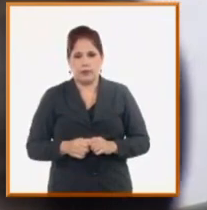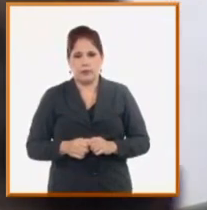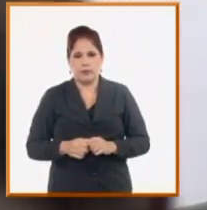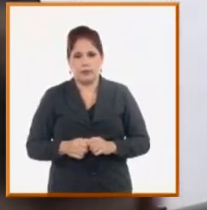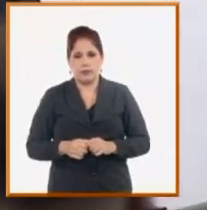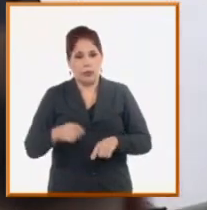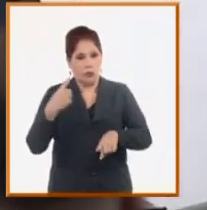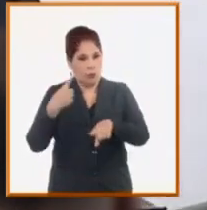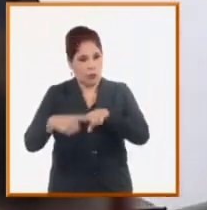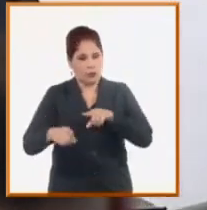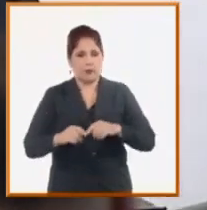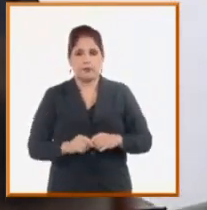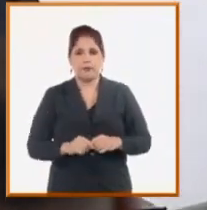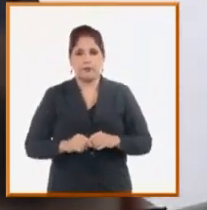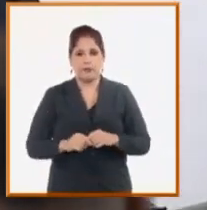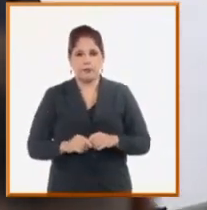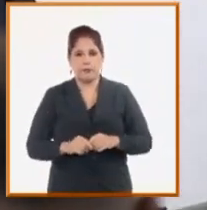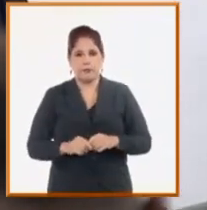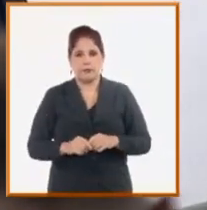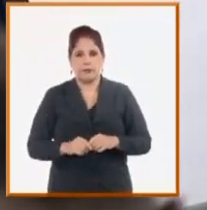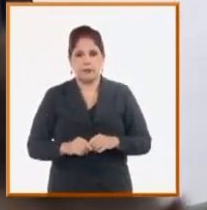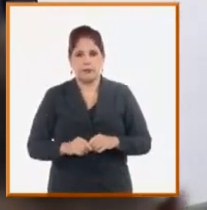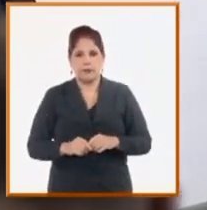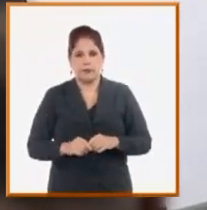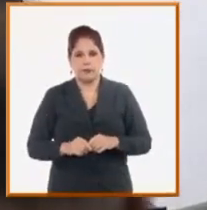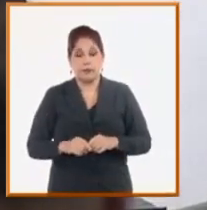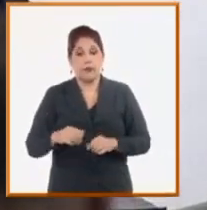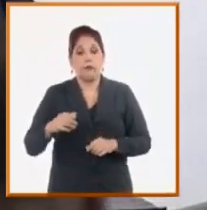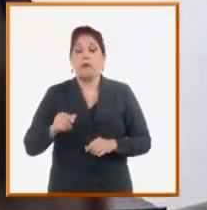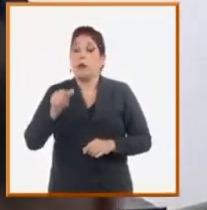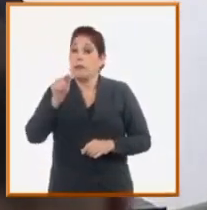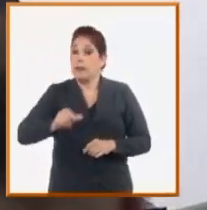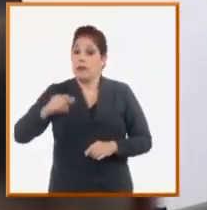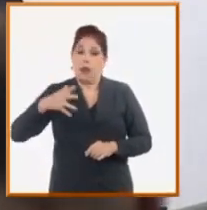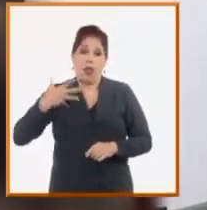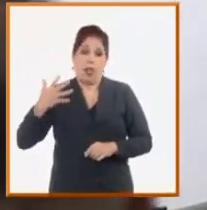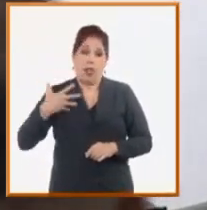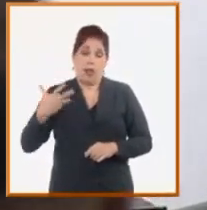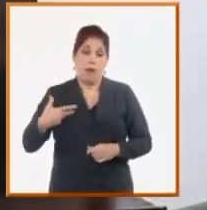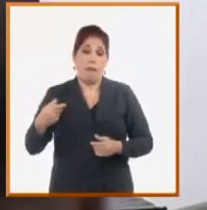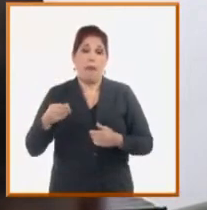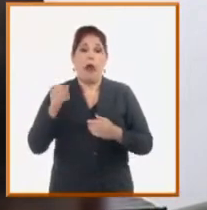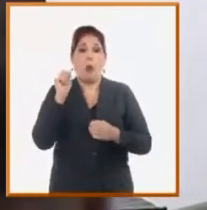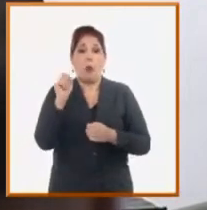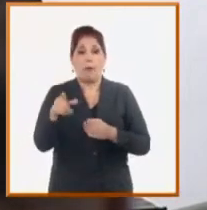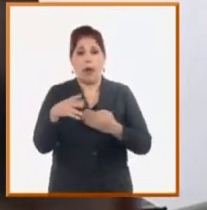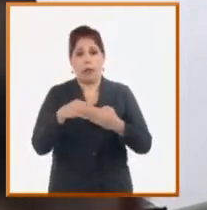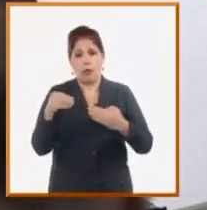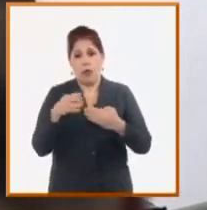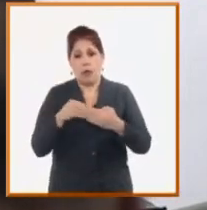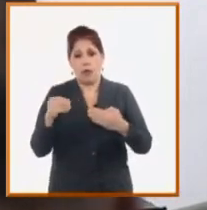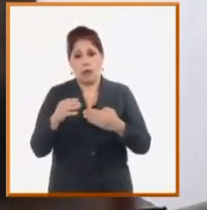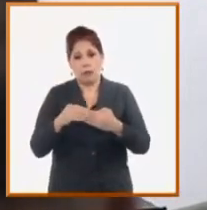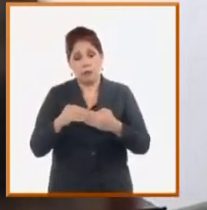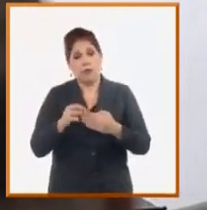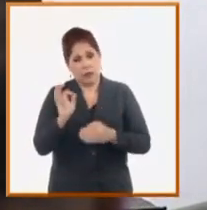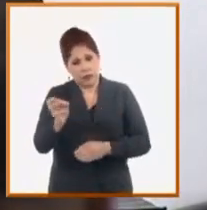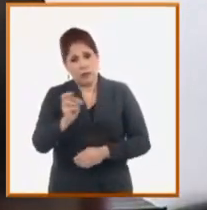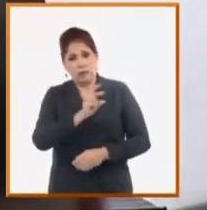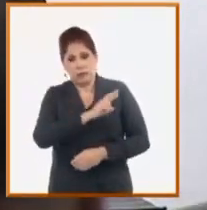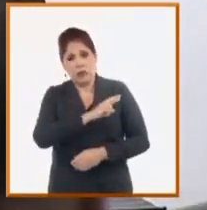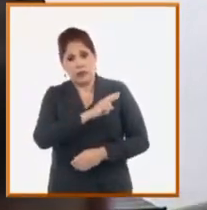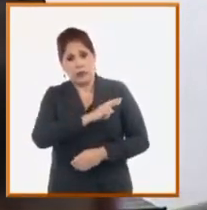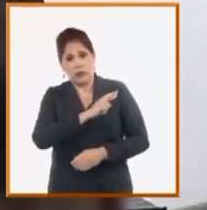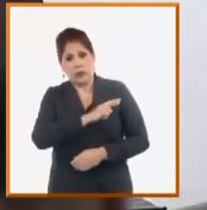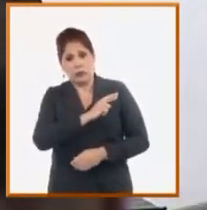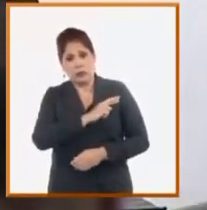Por otra parte, el reclamo de la adquisición de divisas, justo reclamo, es